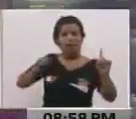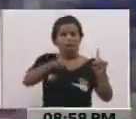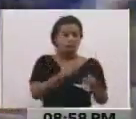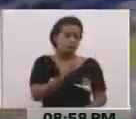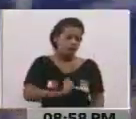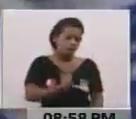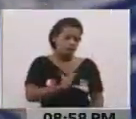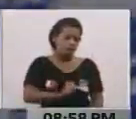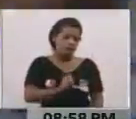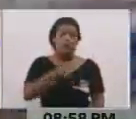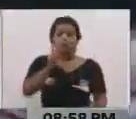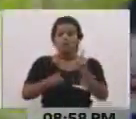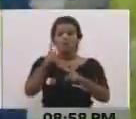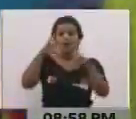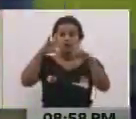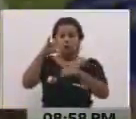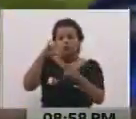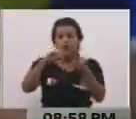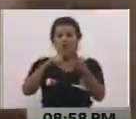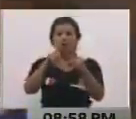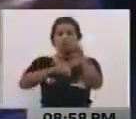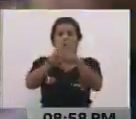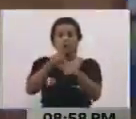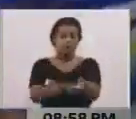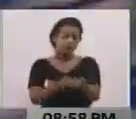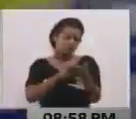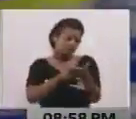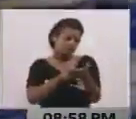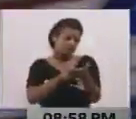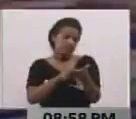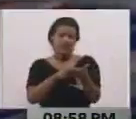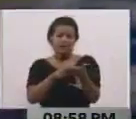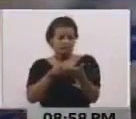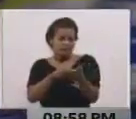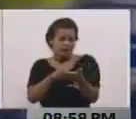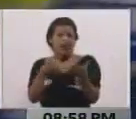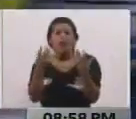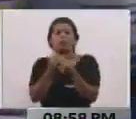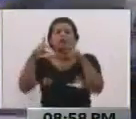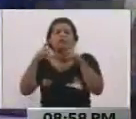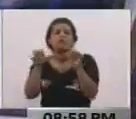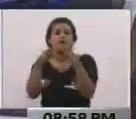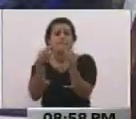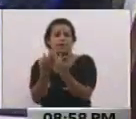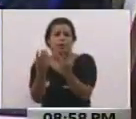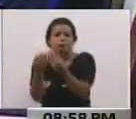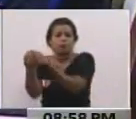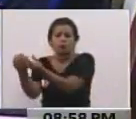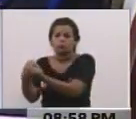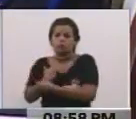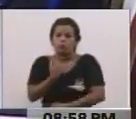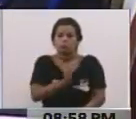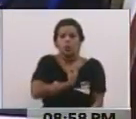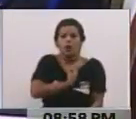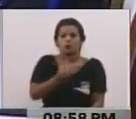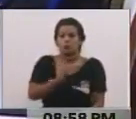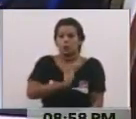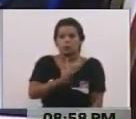eso, y veía a la gente con su familia brindando. Y bueno, ahí me pegó la nostalgia,